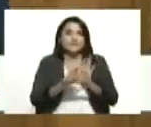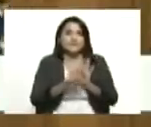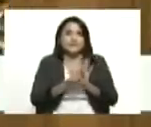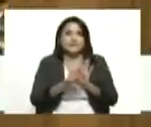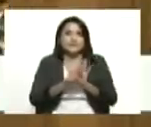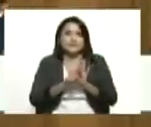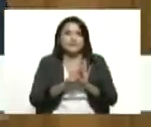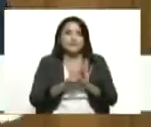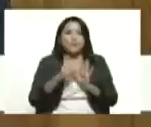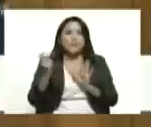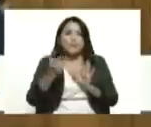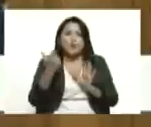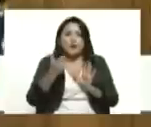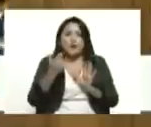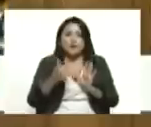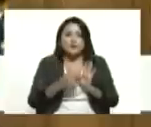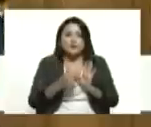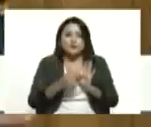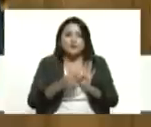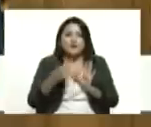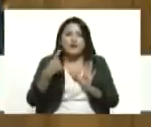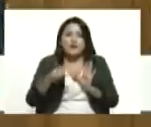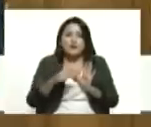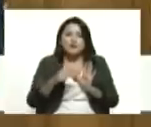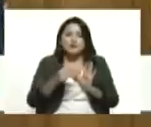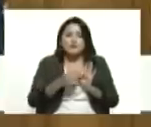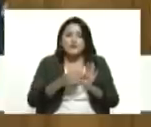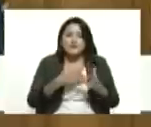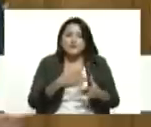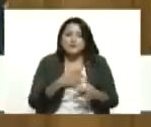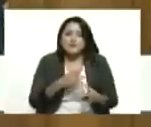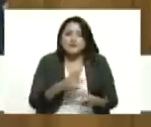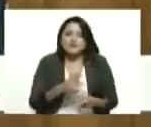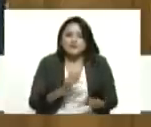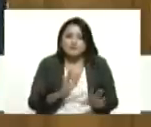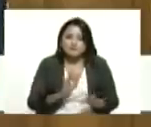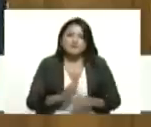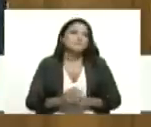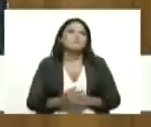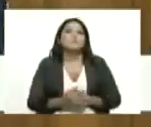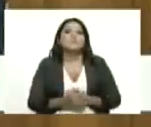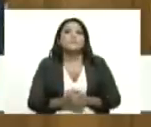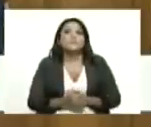voy a buscar, una cosa muy interesante.